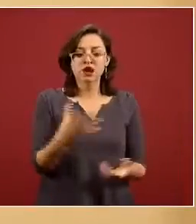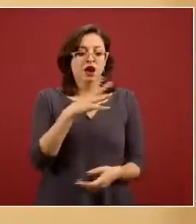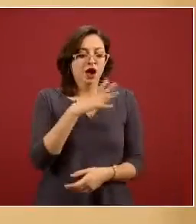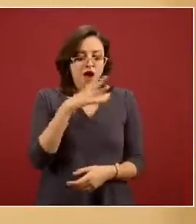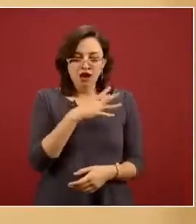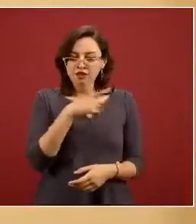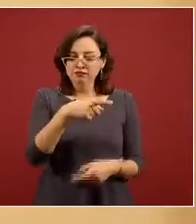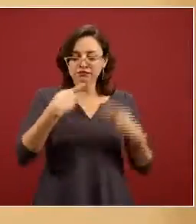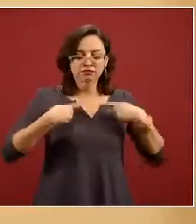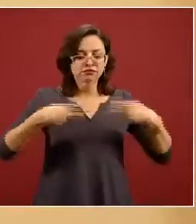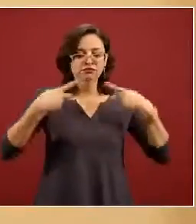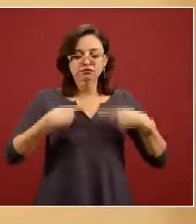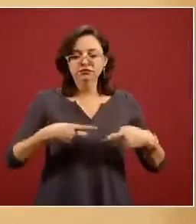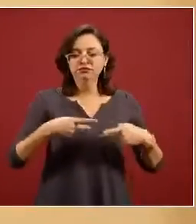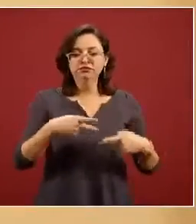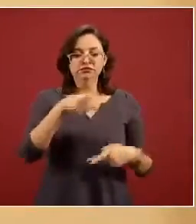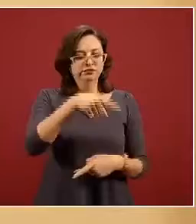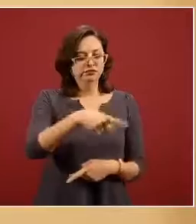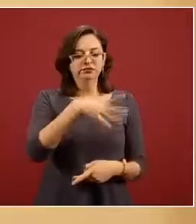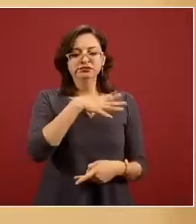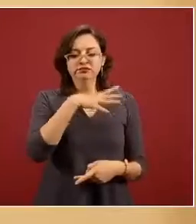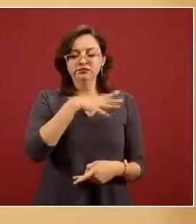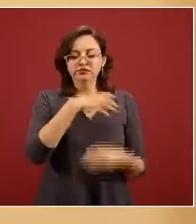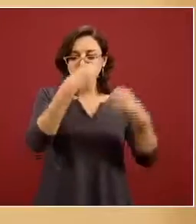ya hospitalizado ocupando esa cama,